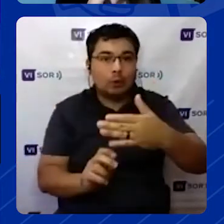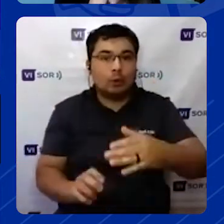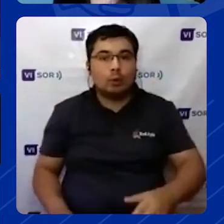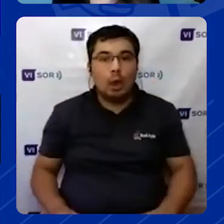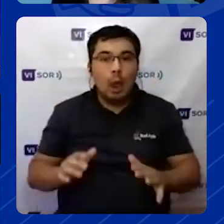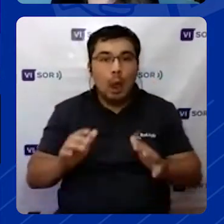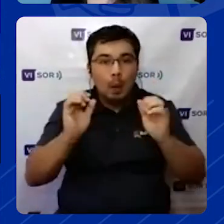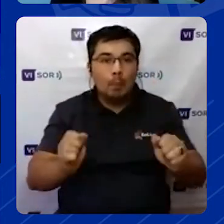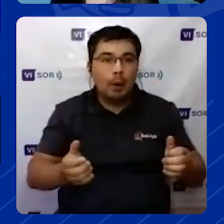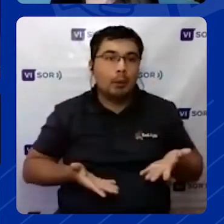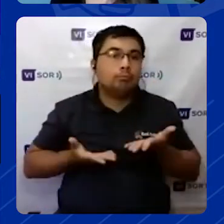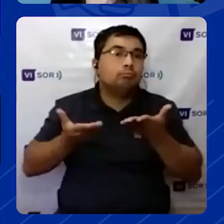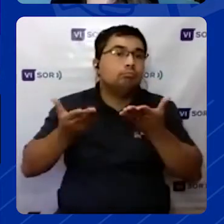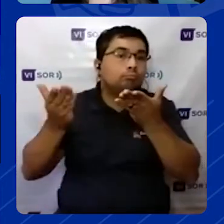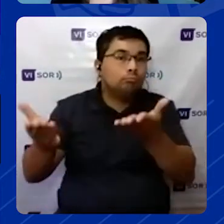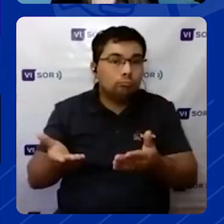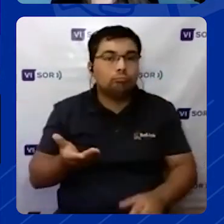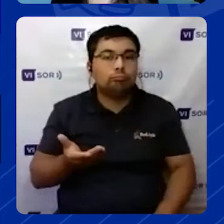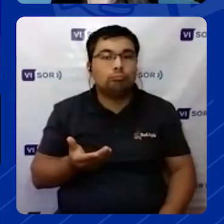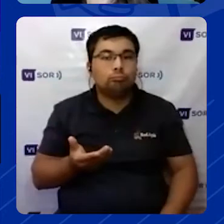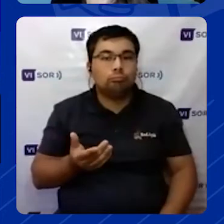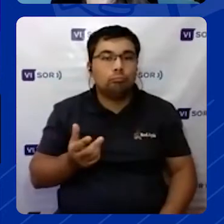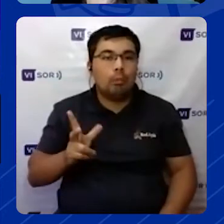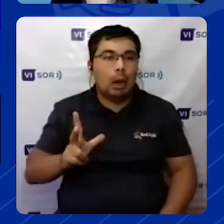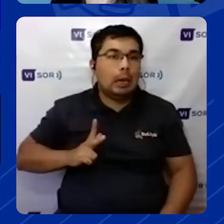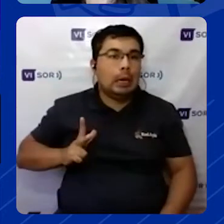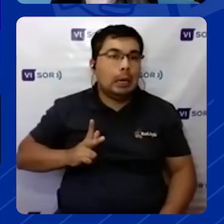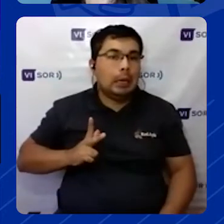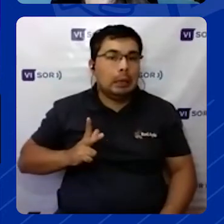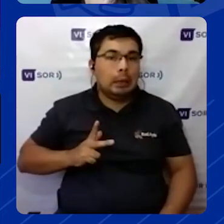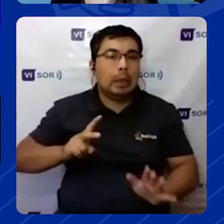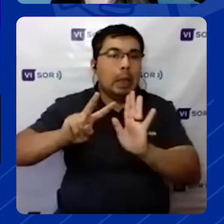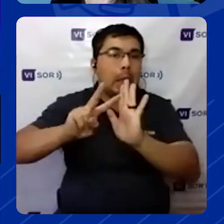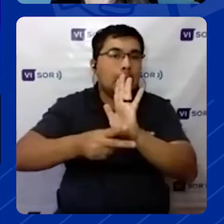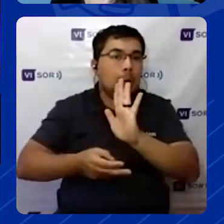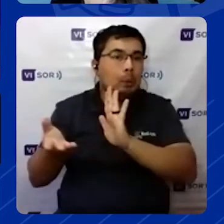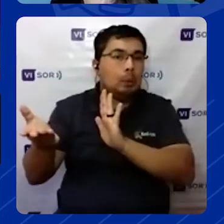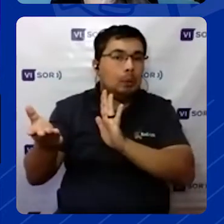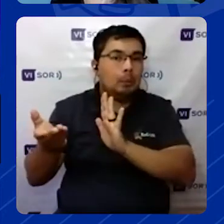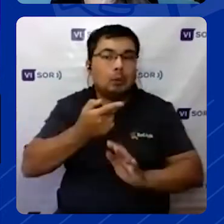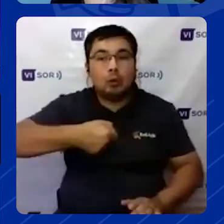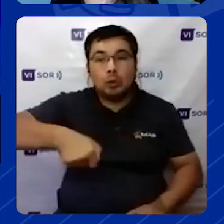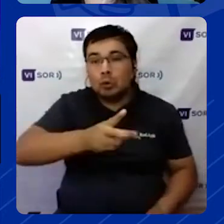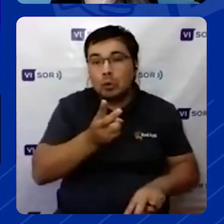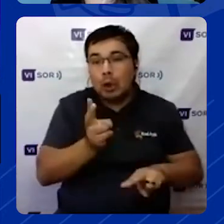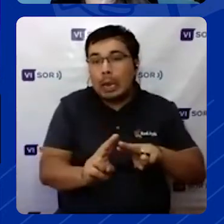a quien, al cliente de turno, pues entonces estamos haciendo al final